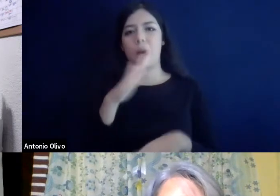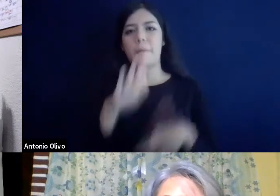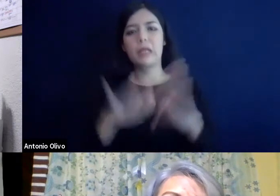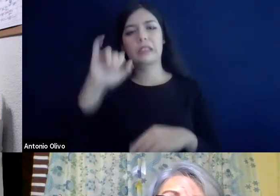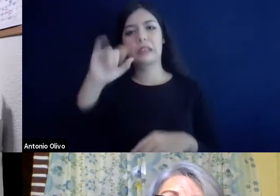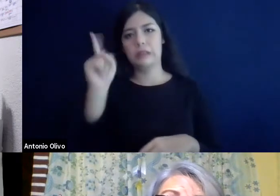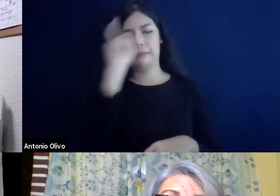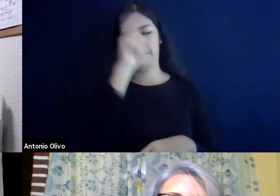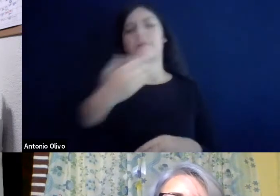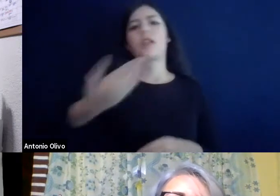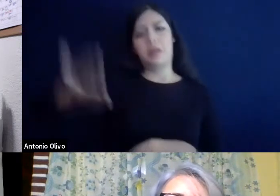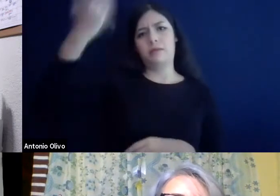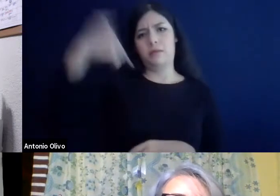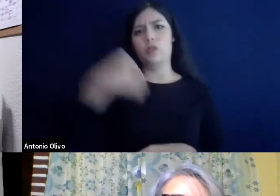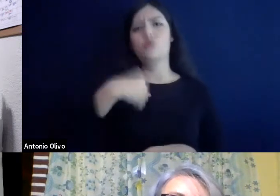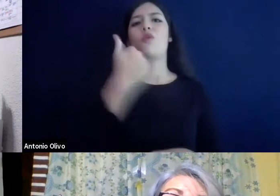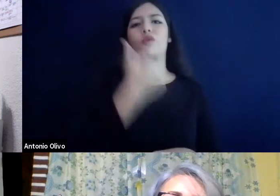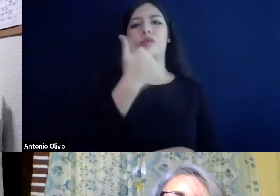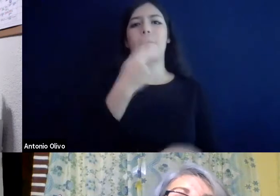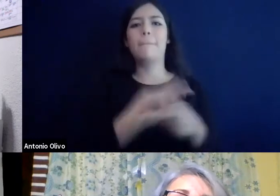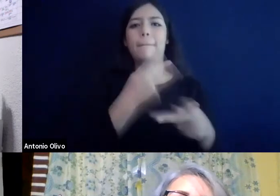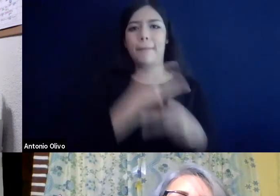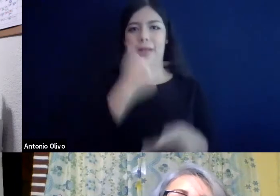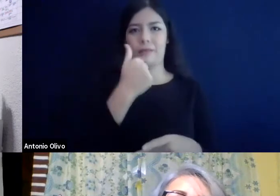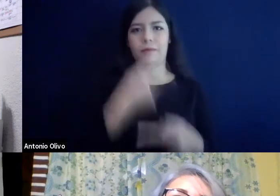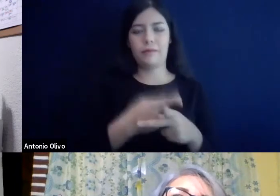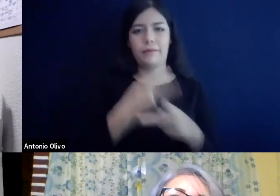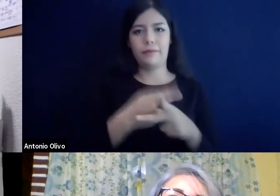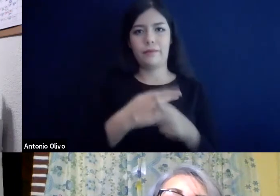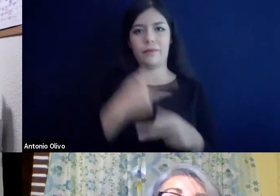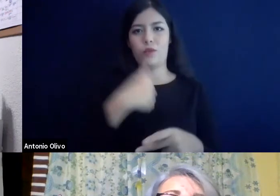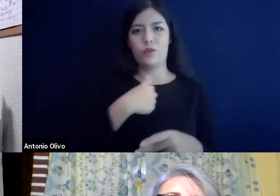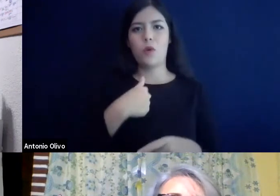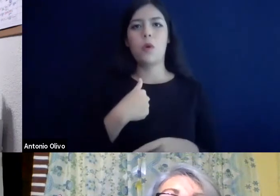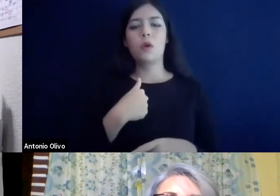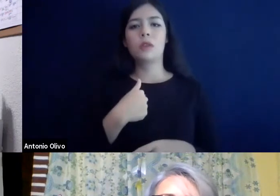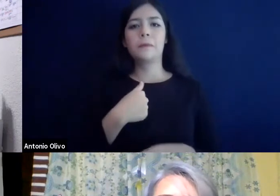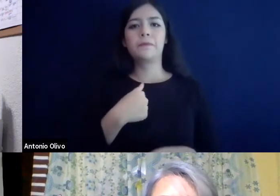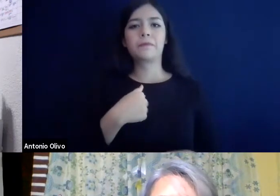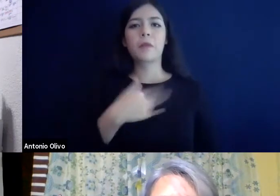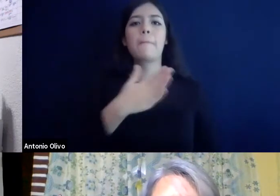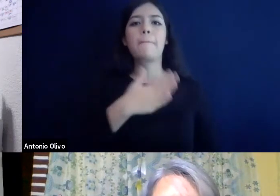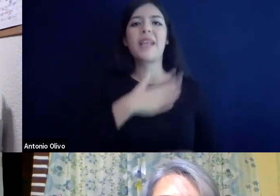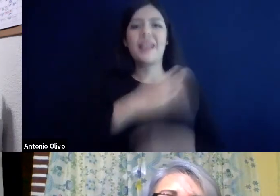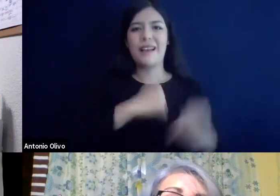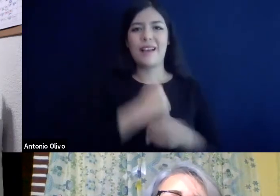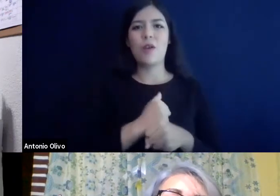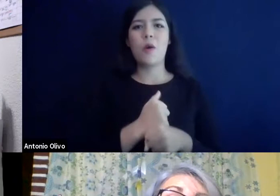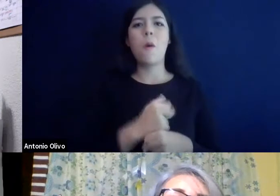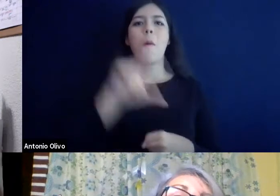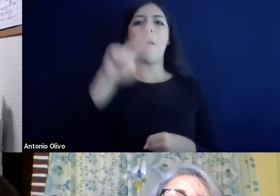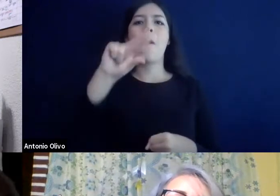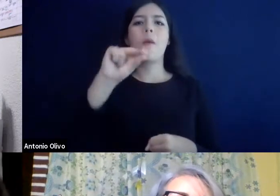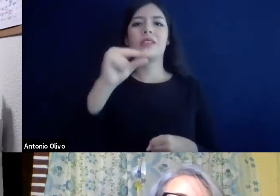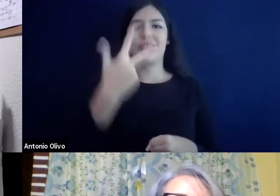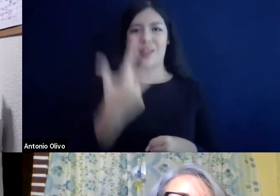la prepa 6 está en el Cerro del 4, entonces yo fui generación 88-91 y pues en